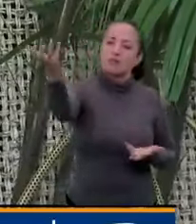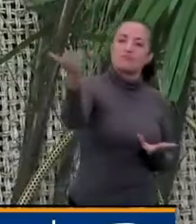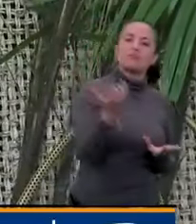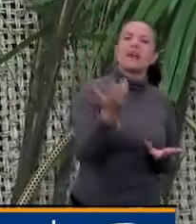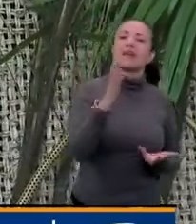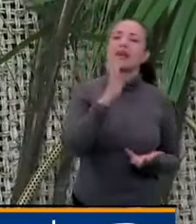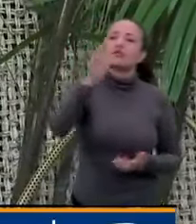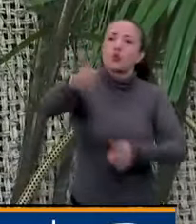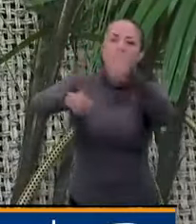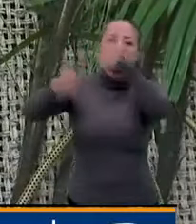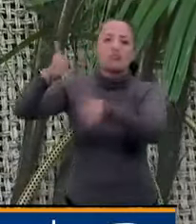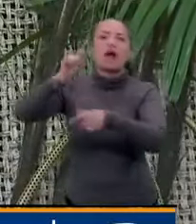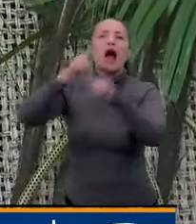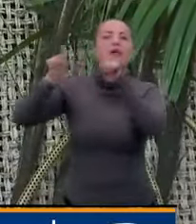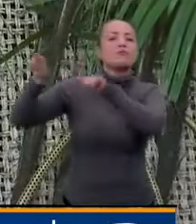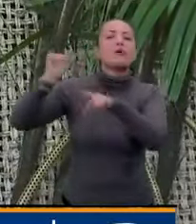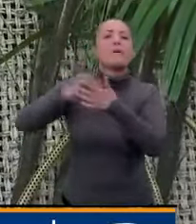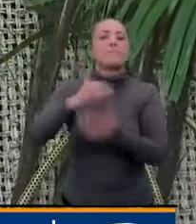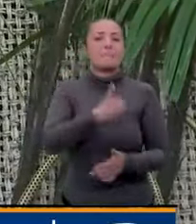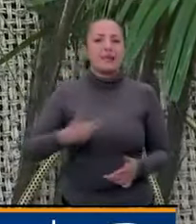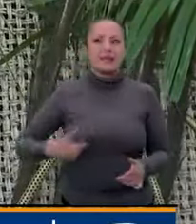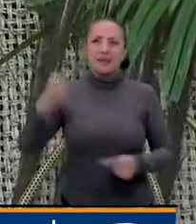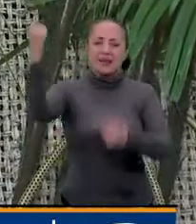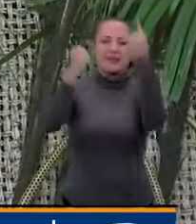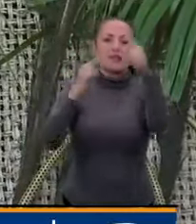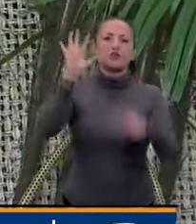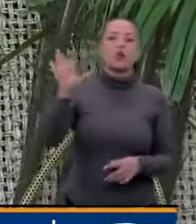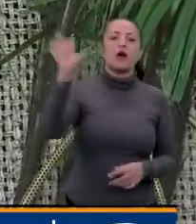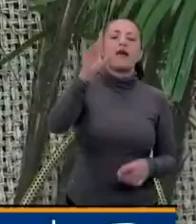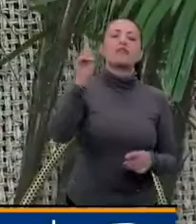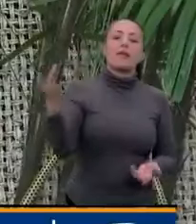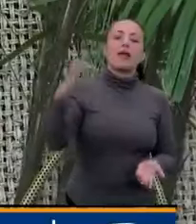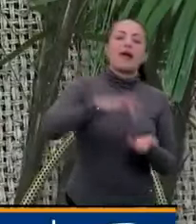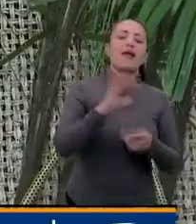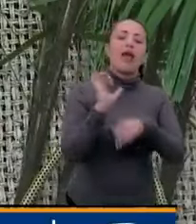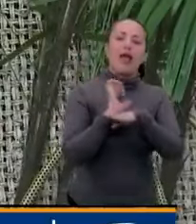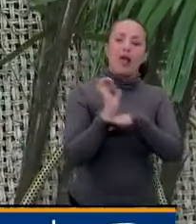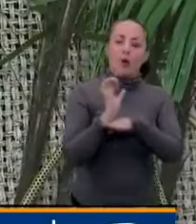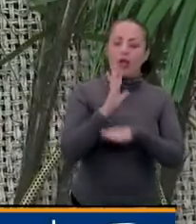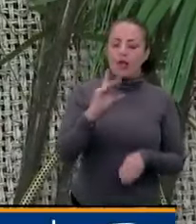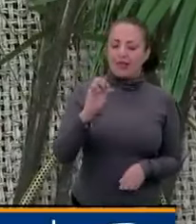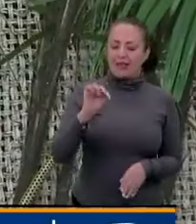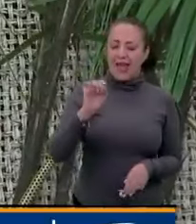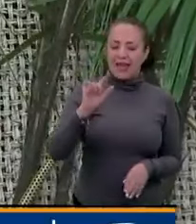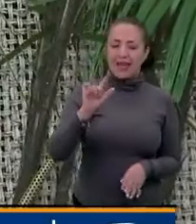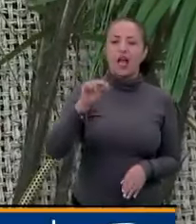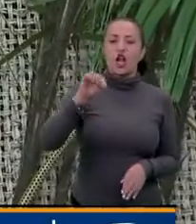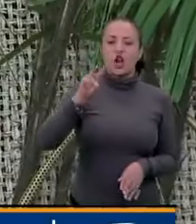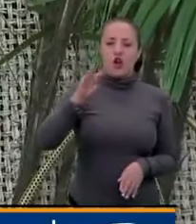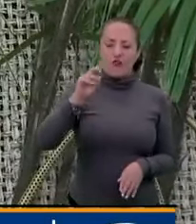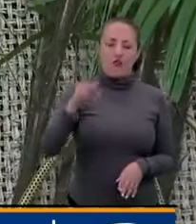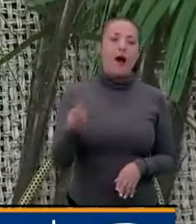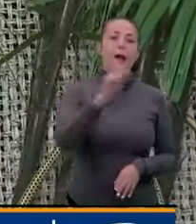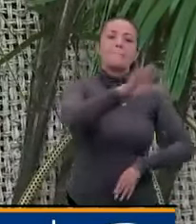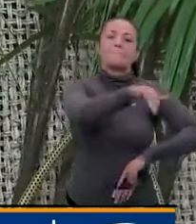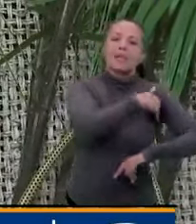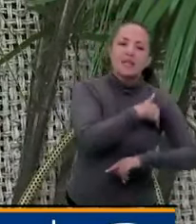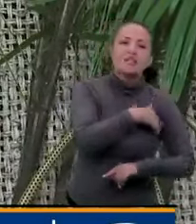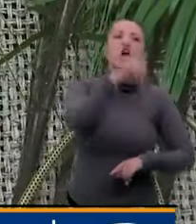de Estado. Vienen finalmente 6 jefes de Estado, incluido el presidente de Ecuador, Daniel Noboa, también los ministros y la